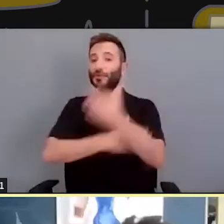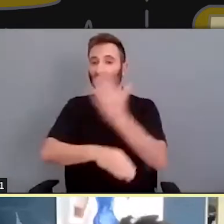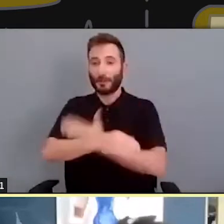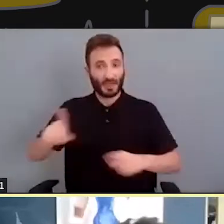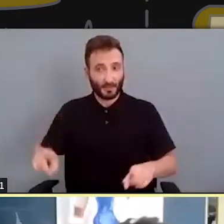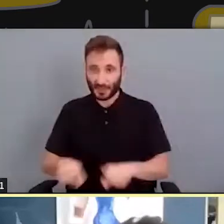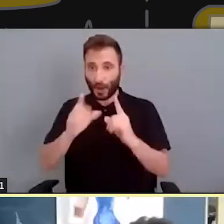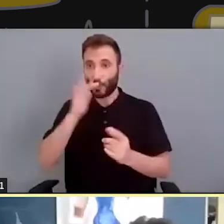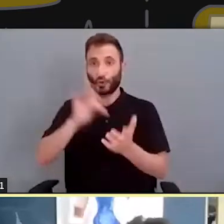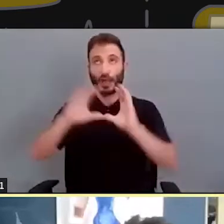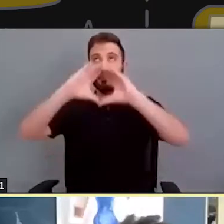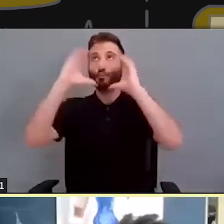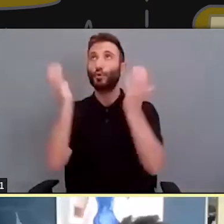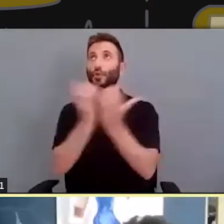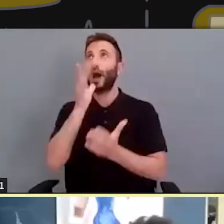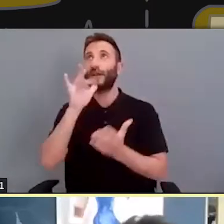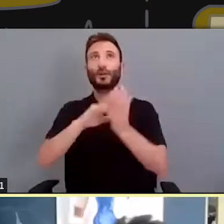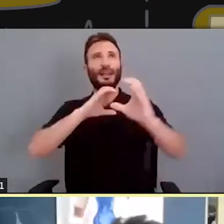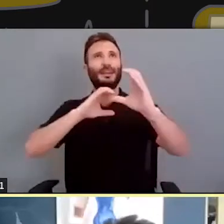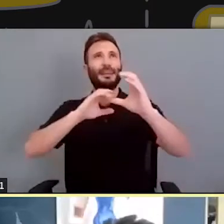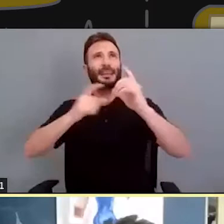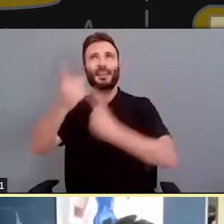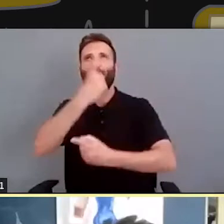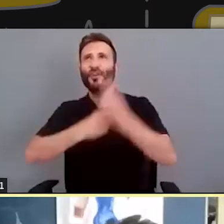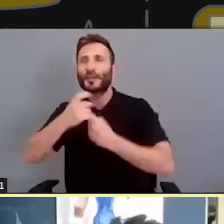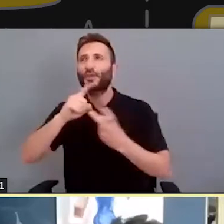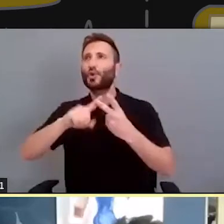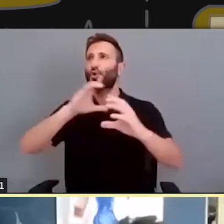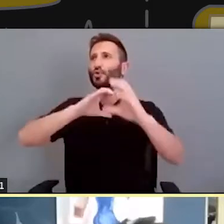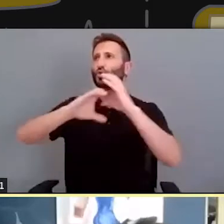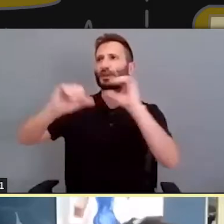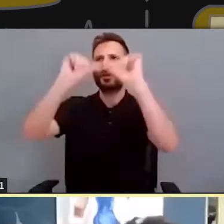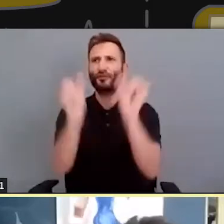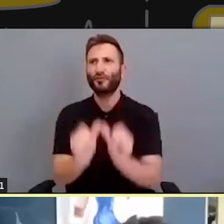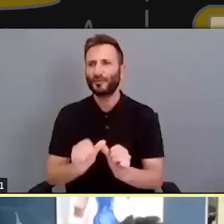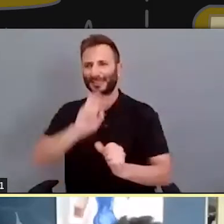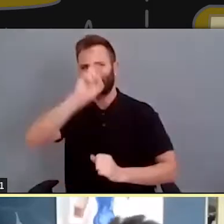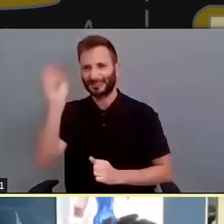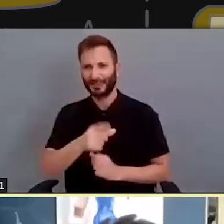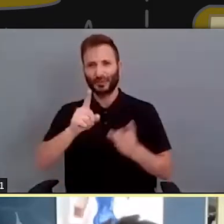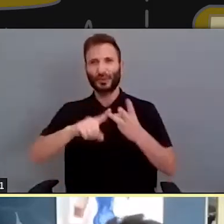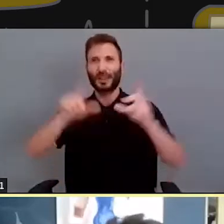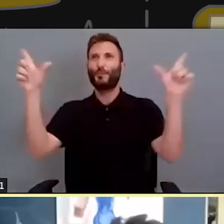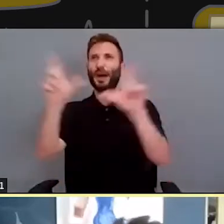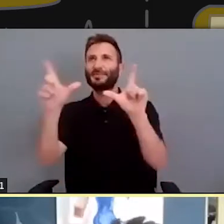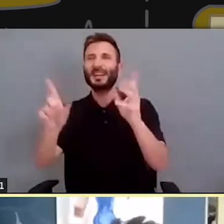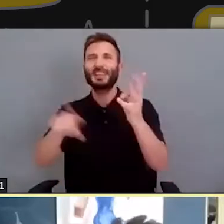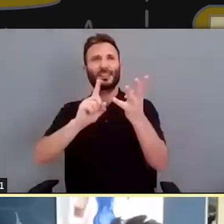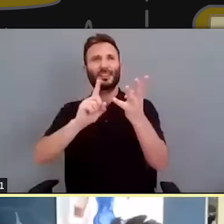tantos canales de información, tantos tipos de comunicación, tanto tipo de pantallas, de